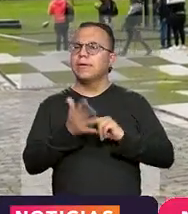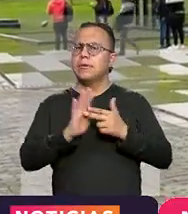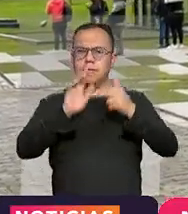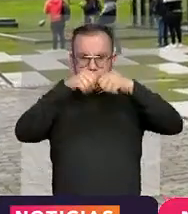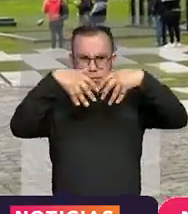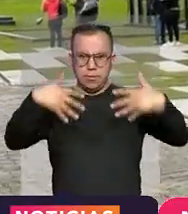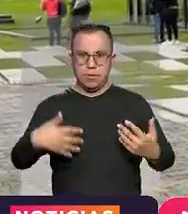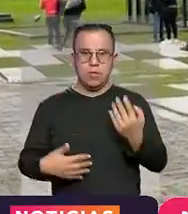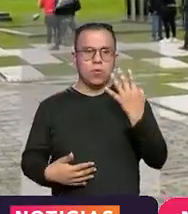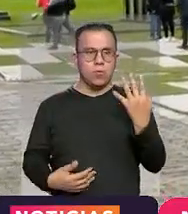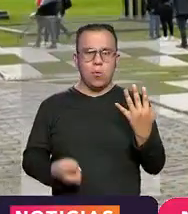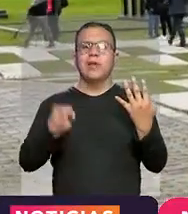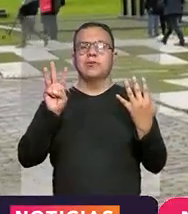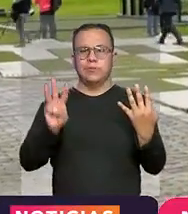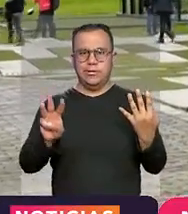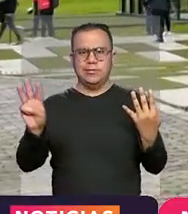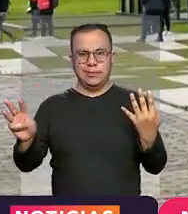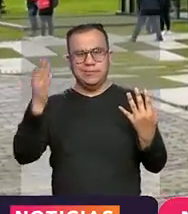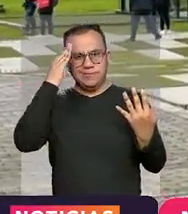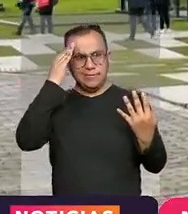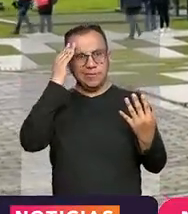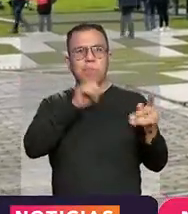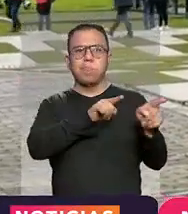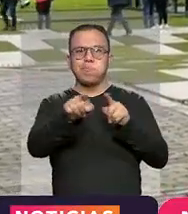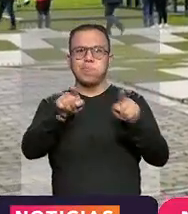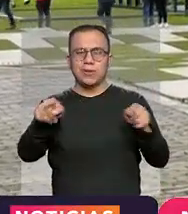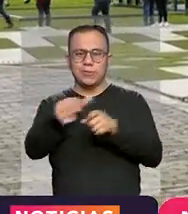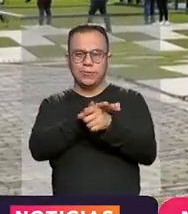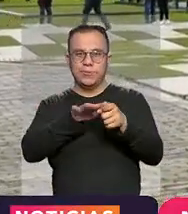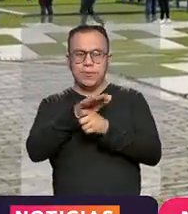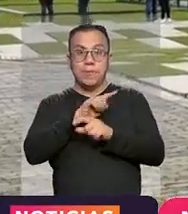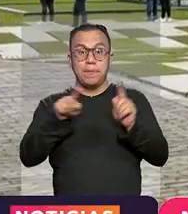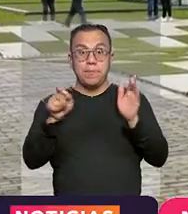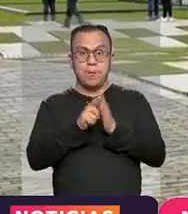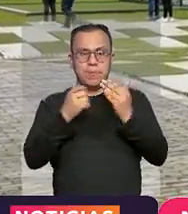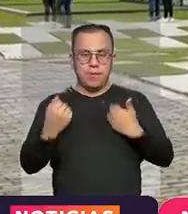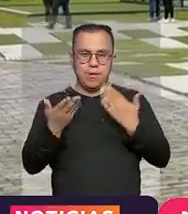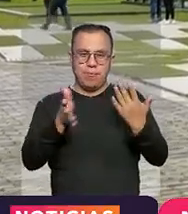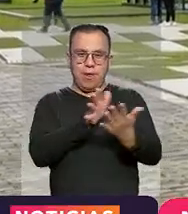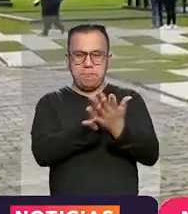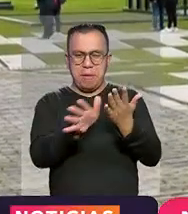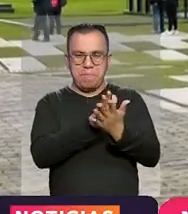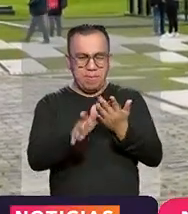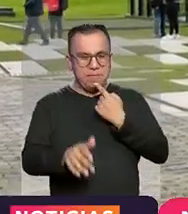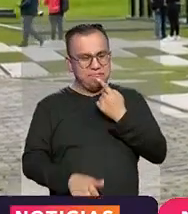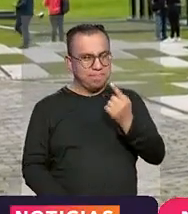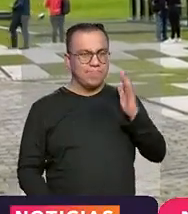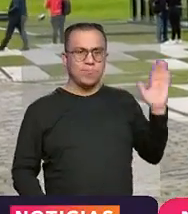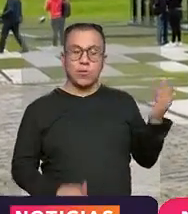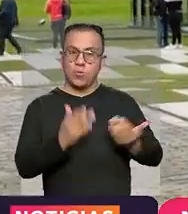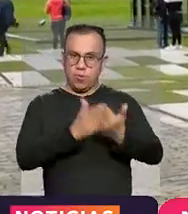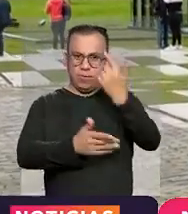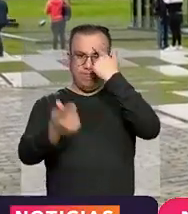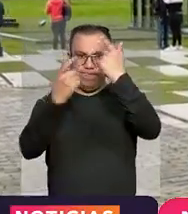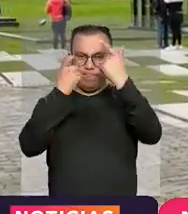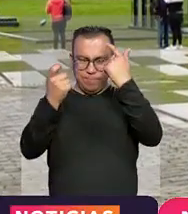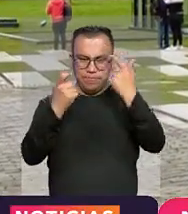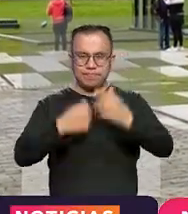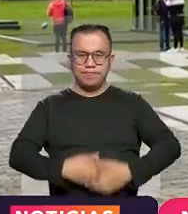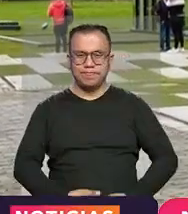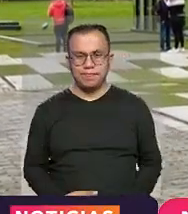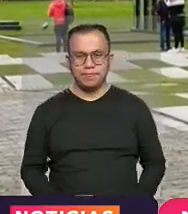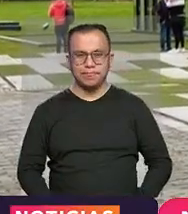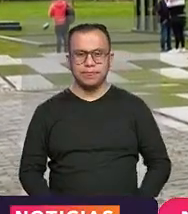de un 4-3-3, ya lo veníamos viendo en algunas oportunidades, pero sin más, vamos a escuchar lo que dijo el nuevo estratega de la Selección